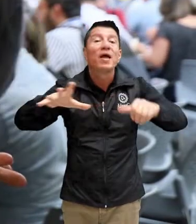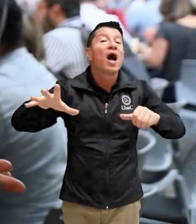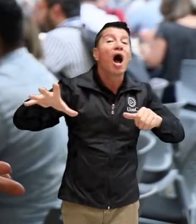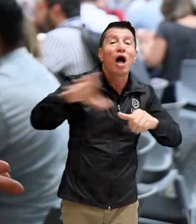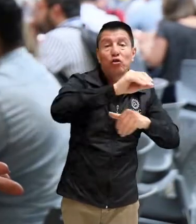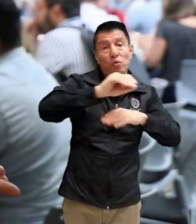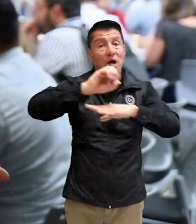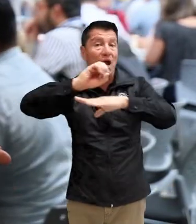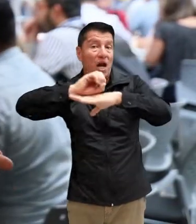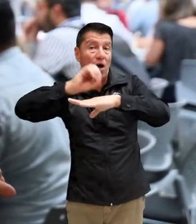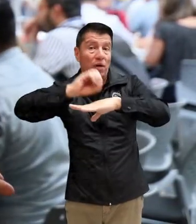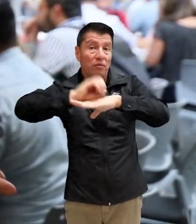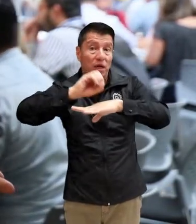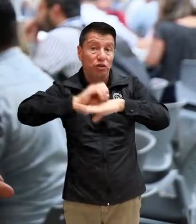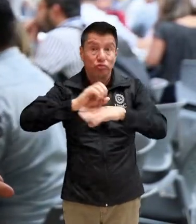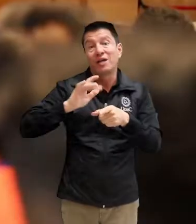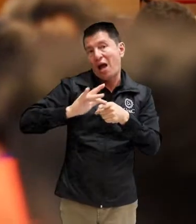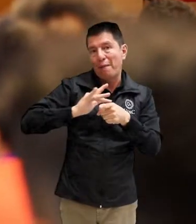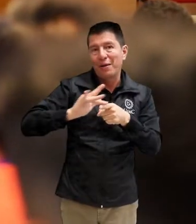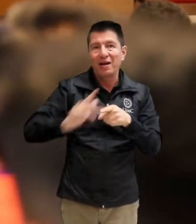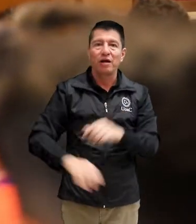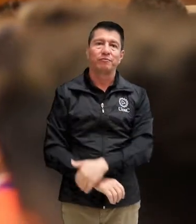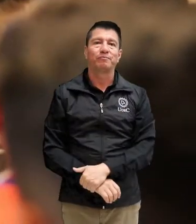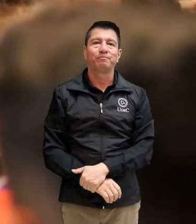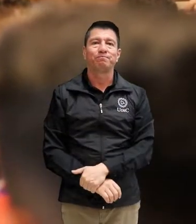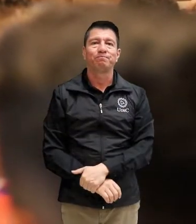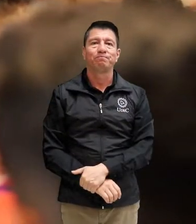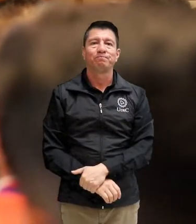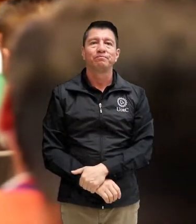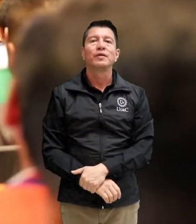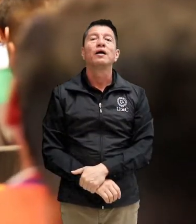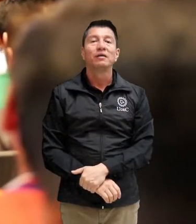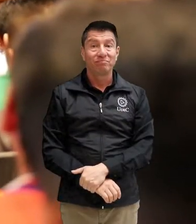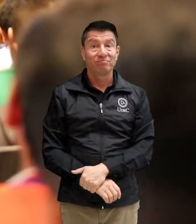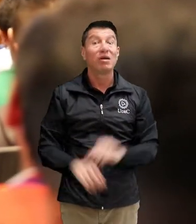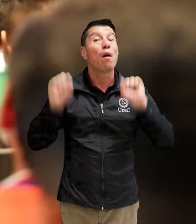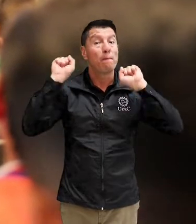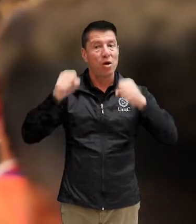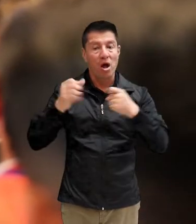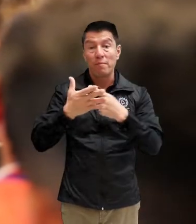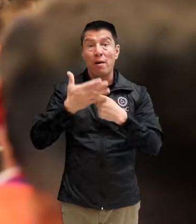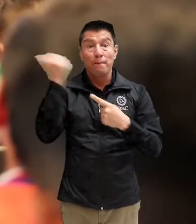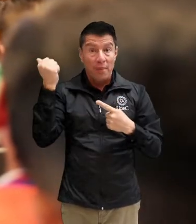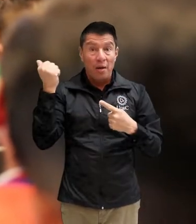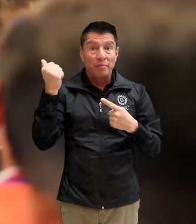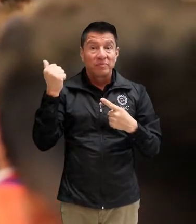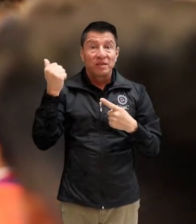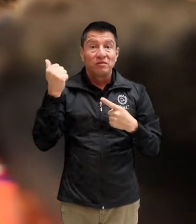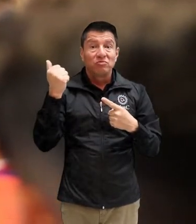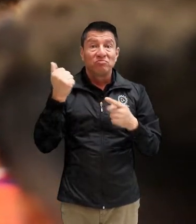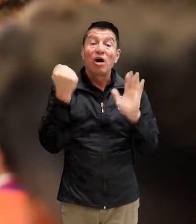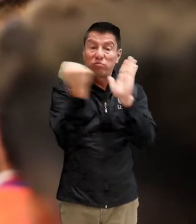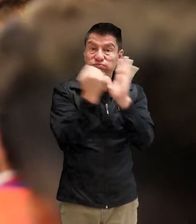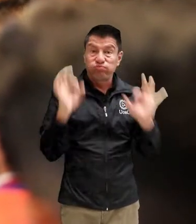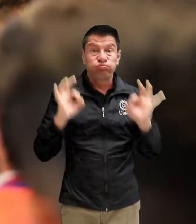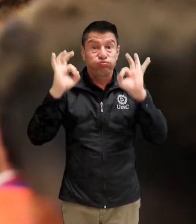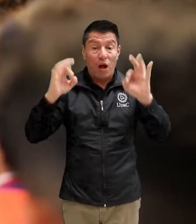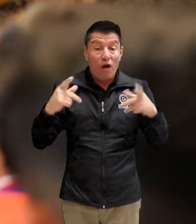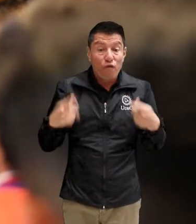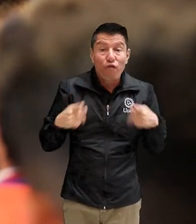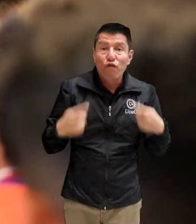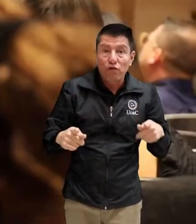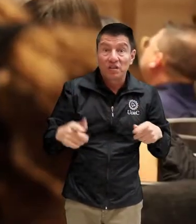de la organización si se quiere replicar. Vamos a lograr no solamente acreditar Fusagasugá, que tenemos todas